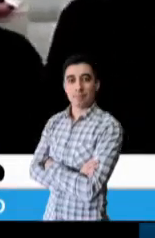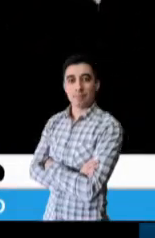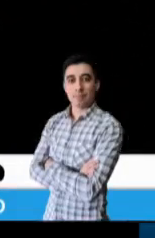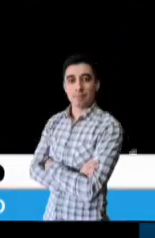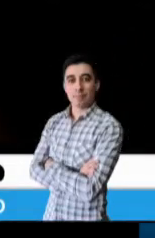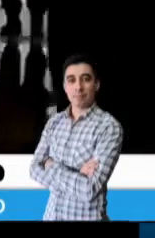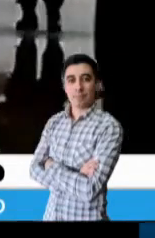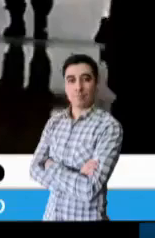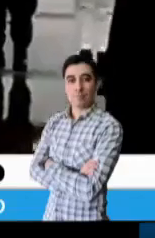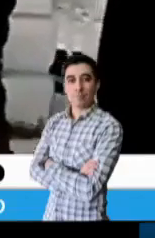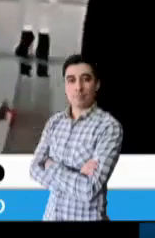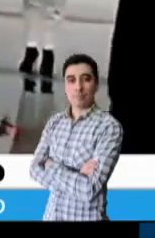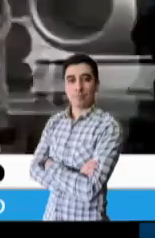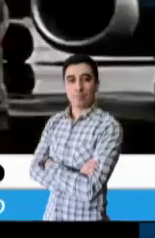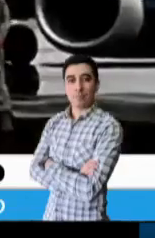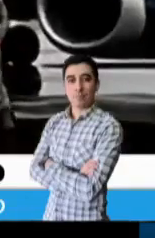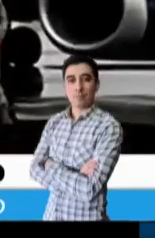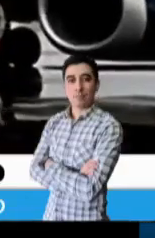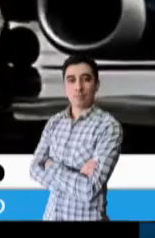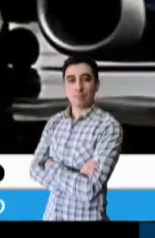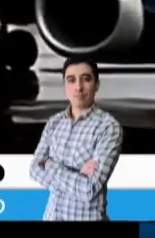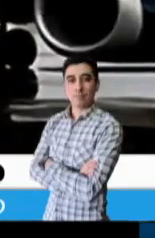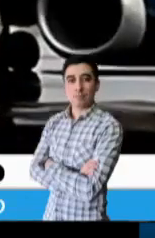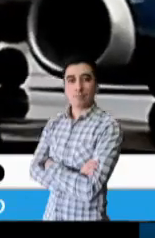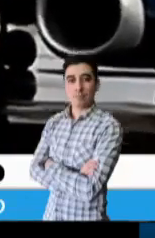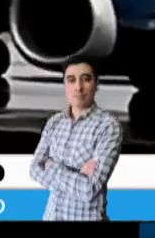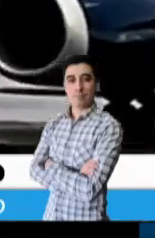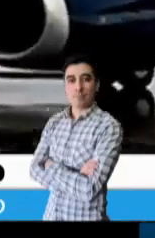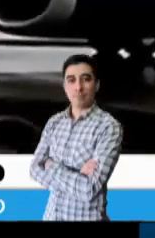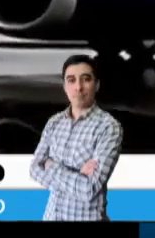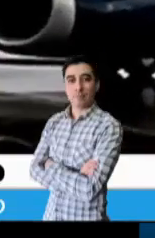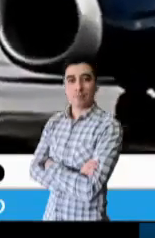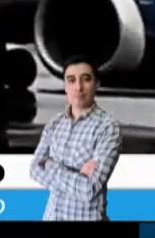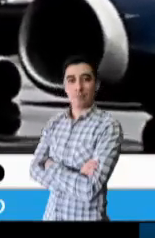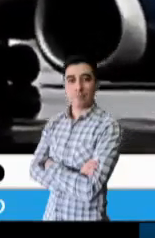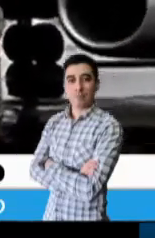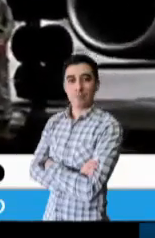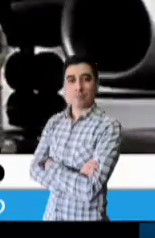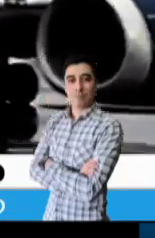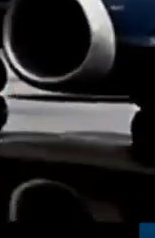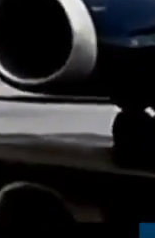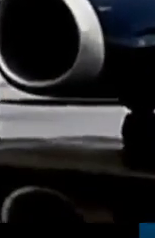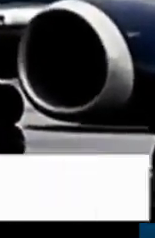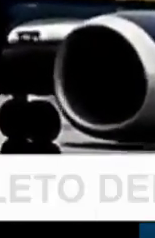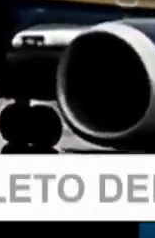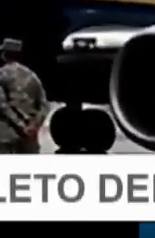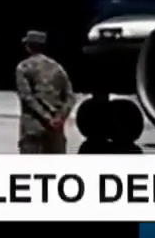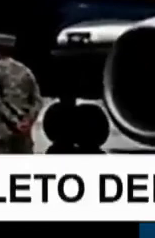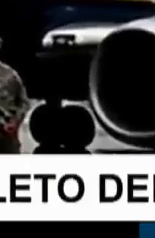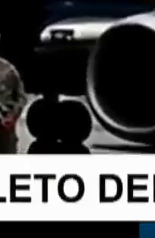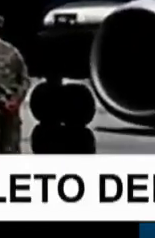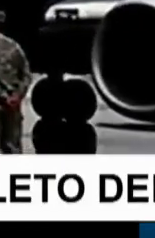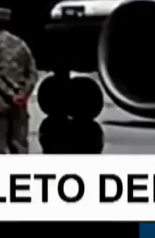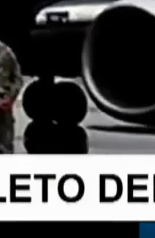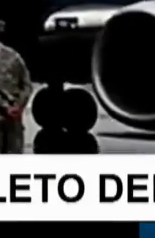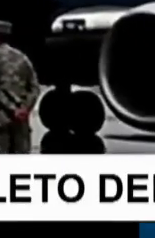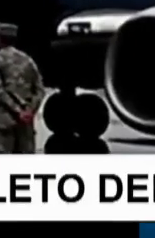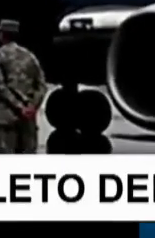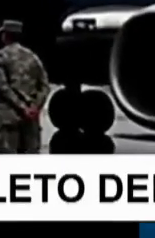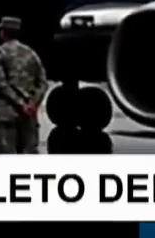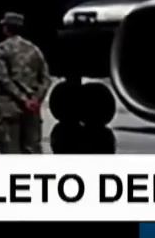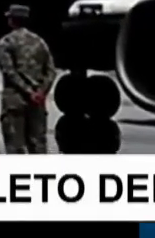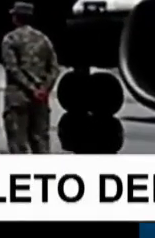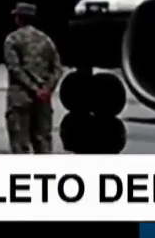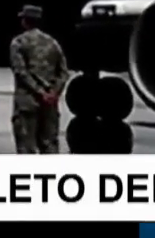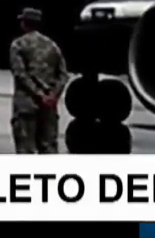veces renovado el estado de excepción, aquí en la región de la Araucanía hay actos de carácter terrorista. Estamos viviendo hoy día más allá que una crisis humanitaria, una violación